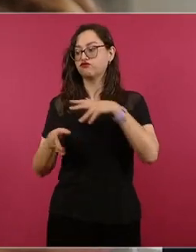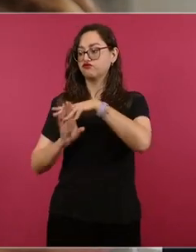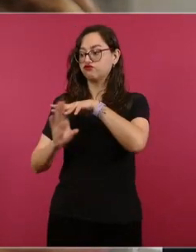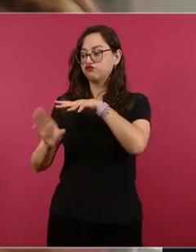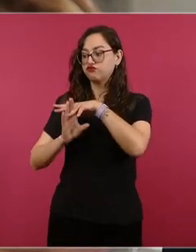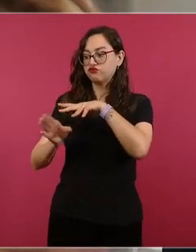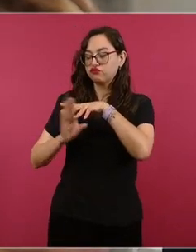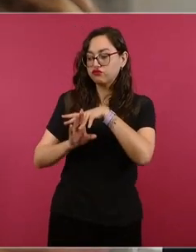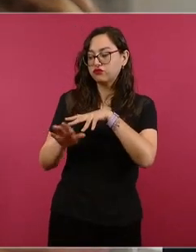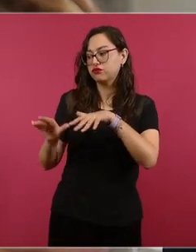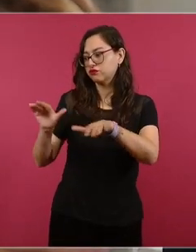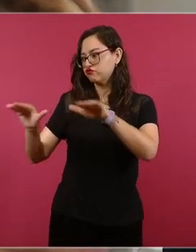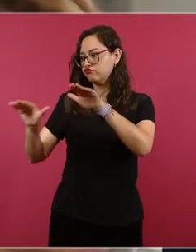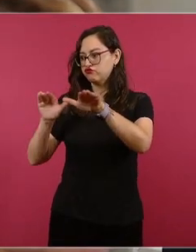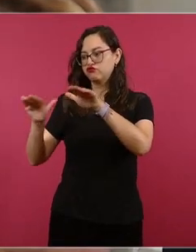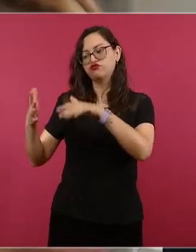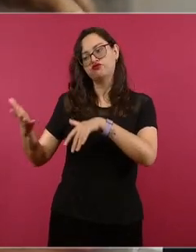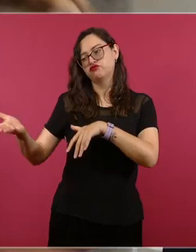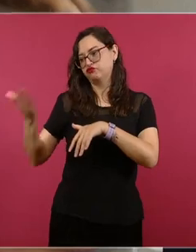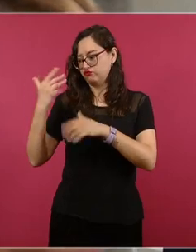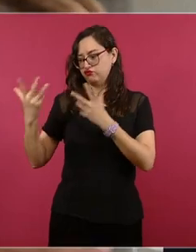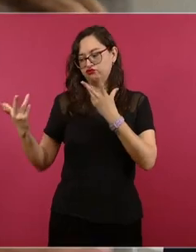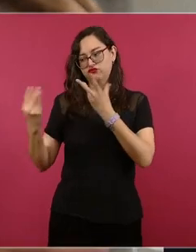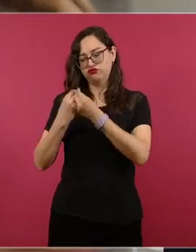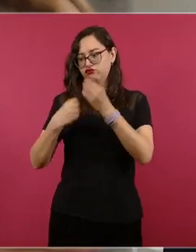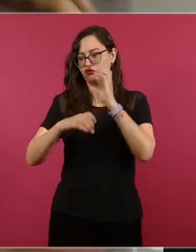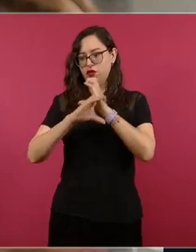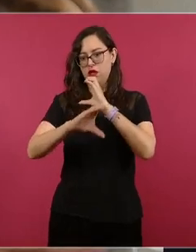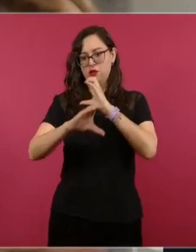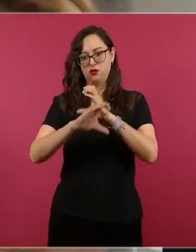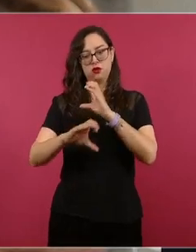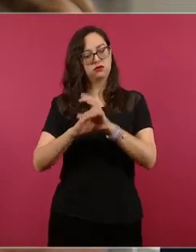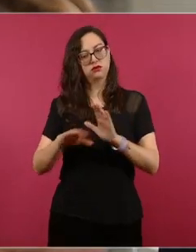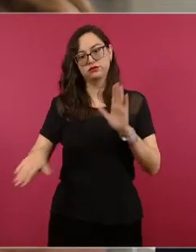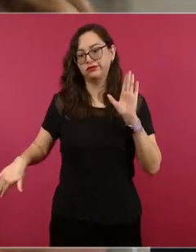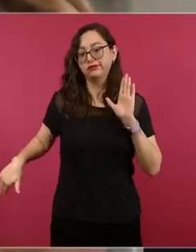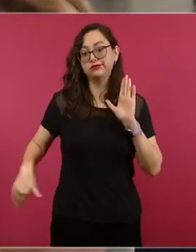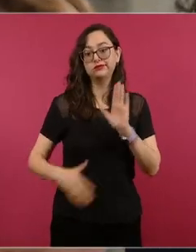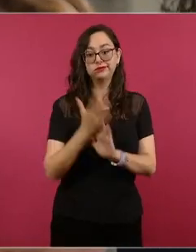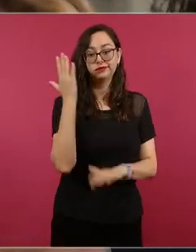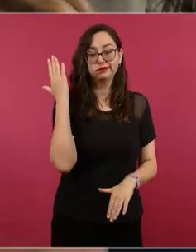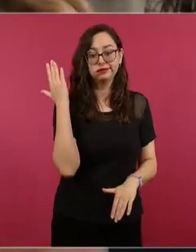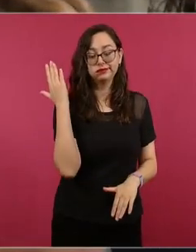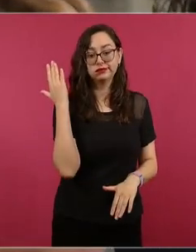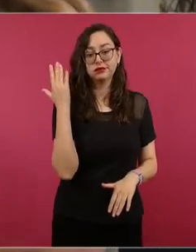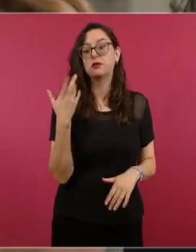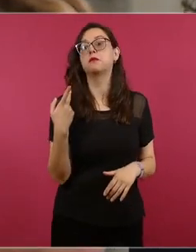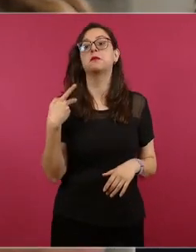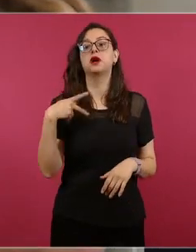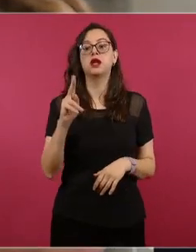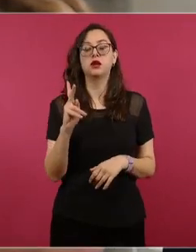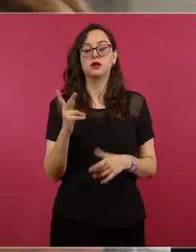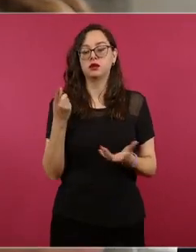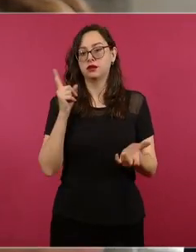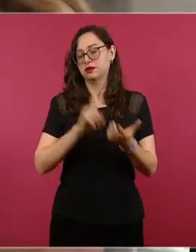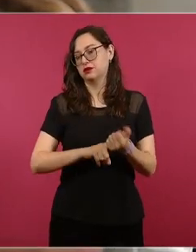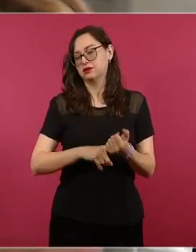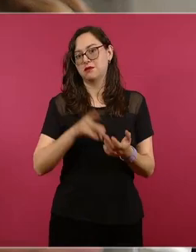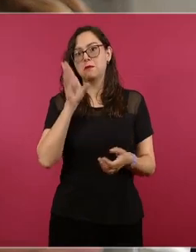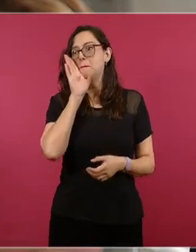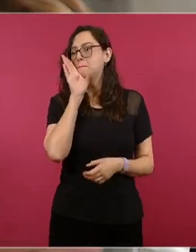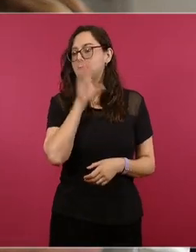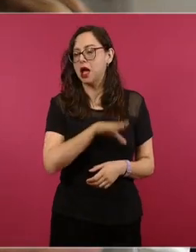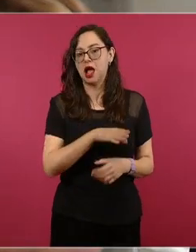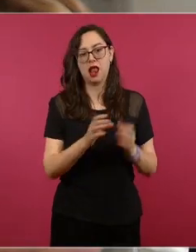contratan camiones en mal estado, bien hacinados. Hay